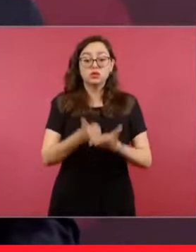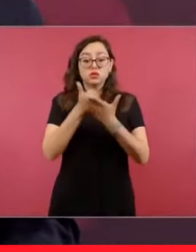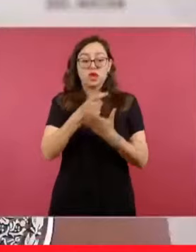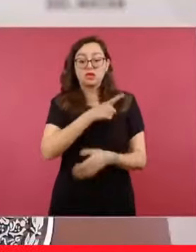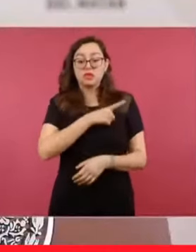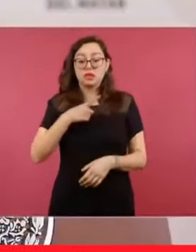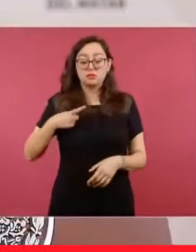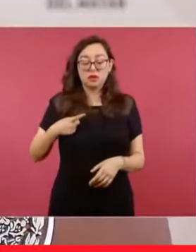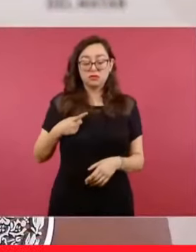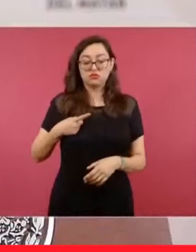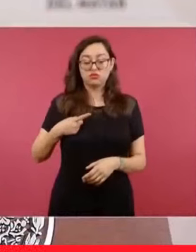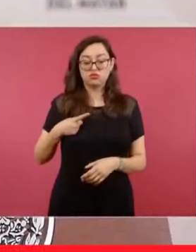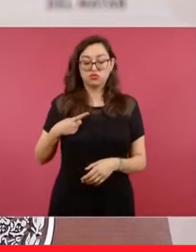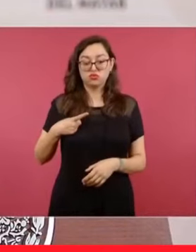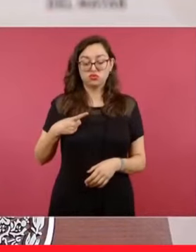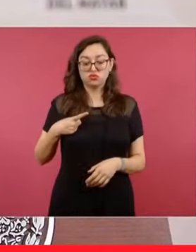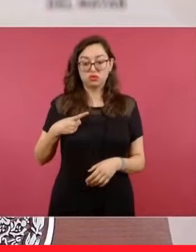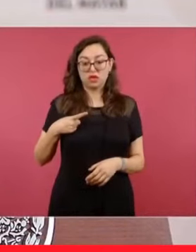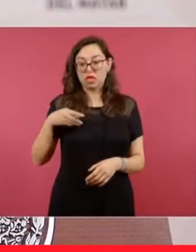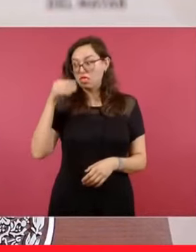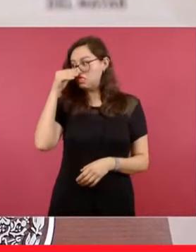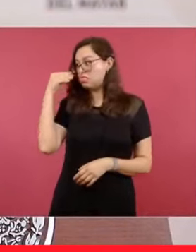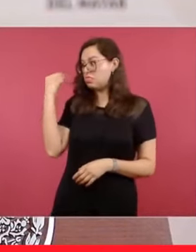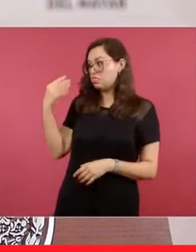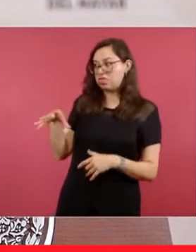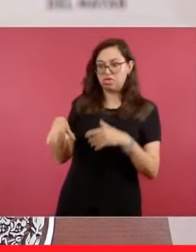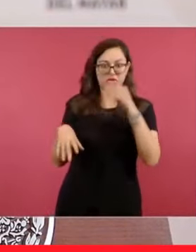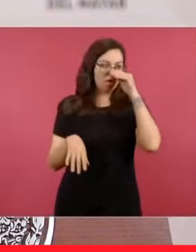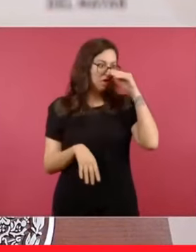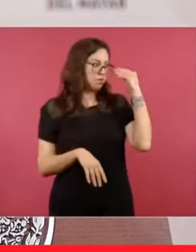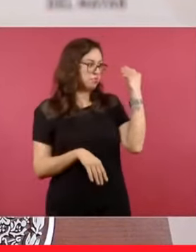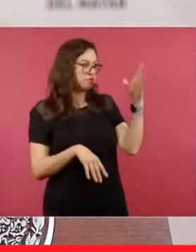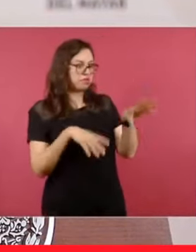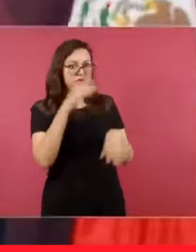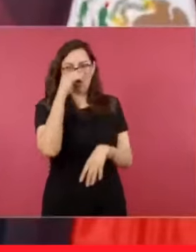no eh culpar a